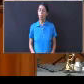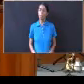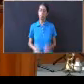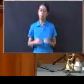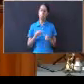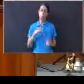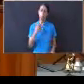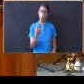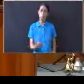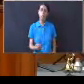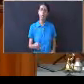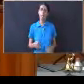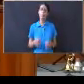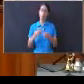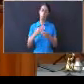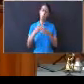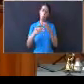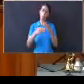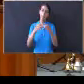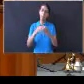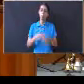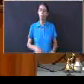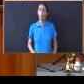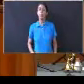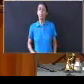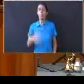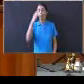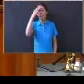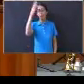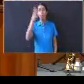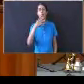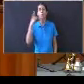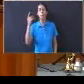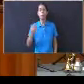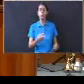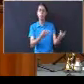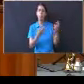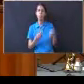Bueno, Dios. Y le digo al maestro, ¿qué pasó? Ay, gracias a Dios que vine. Es por poco me mata.